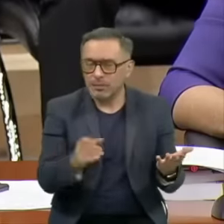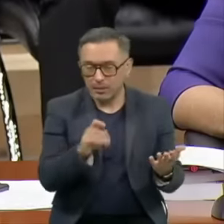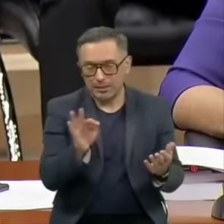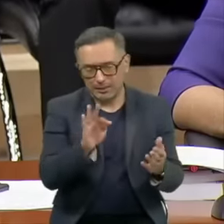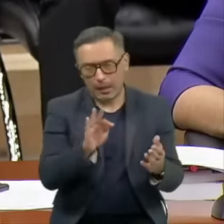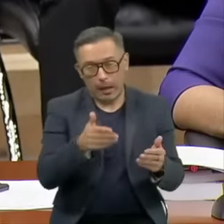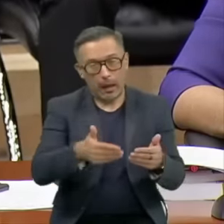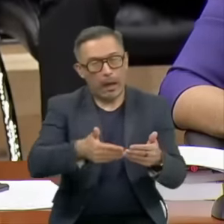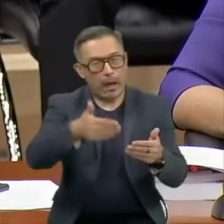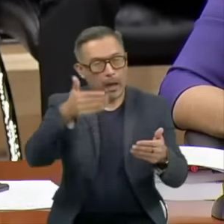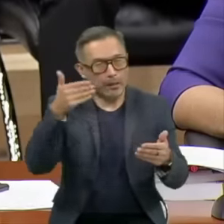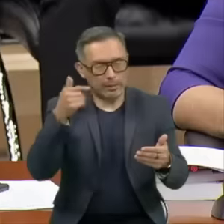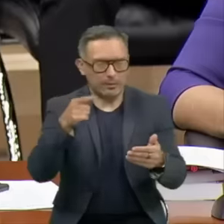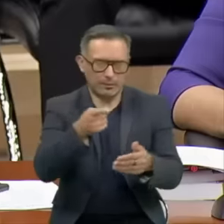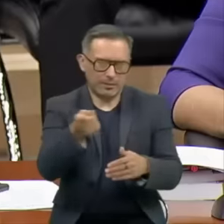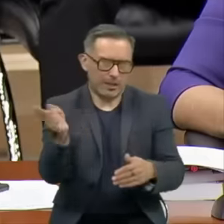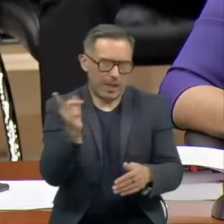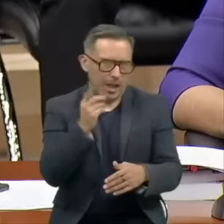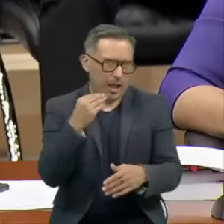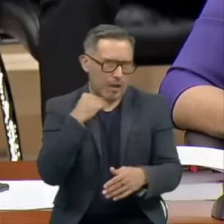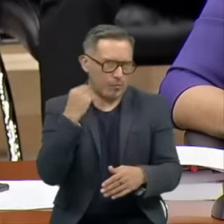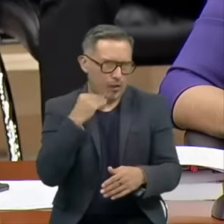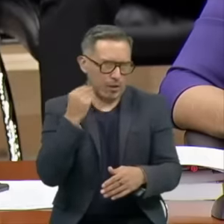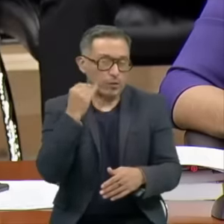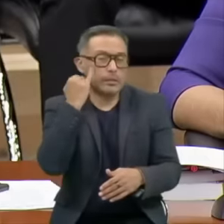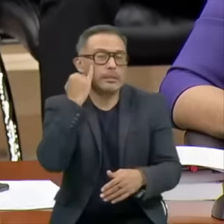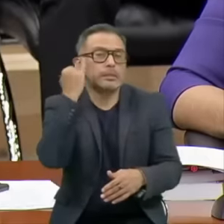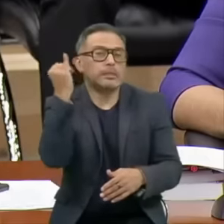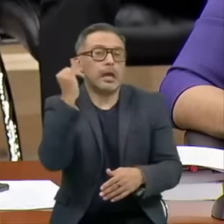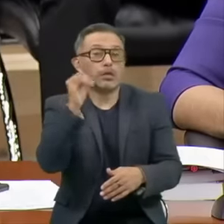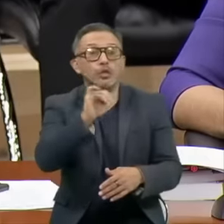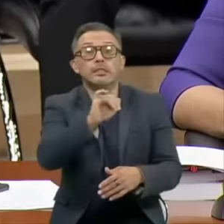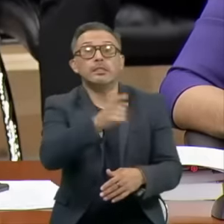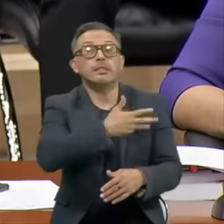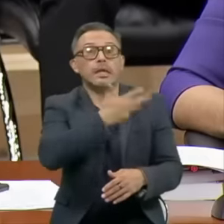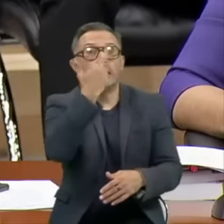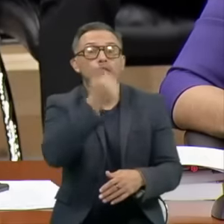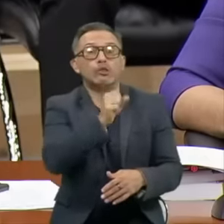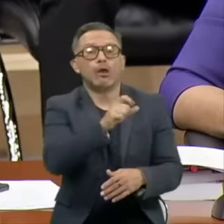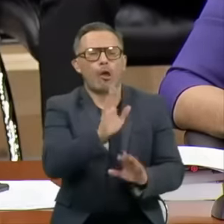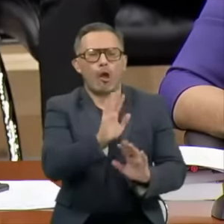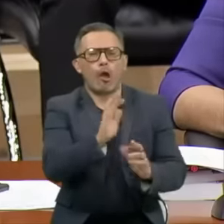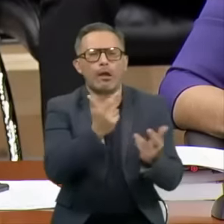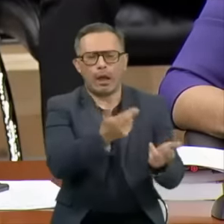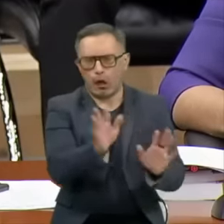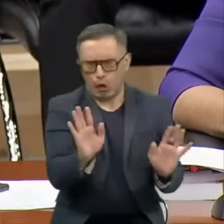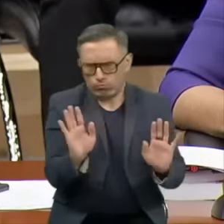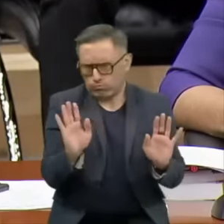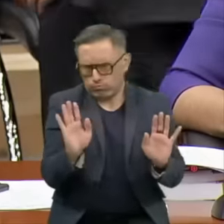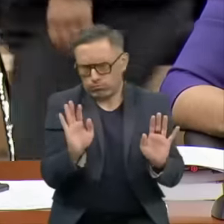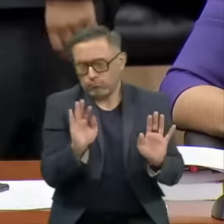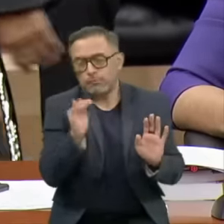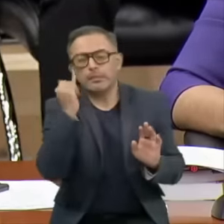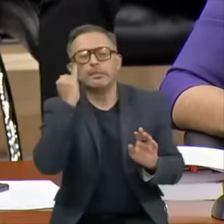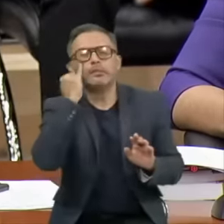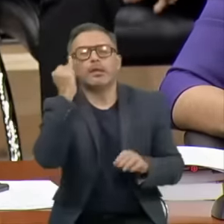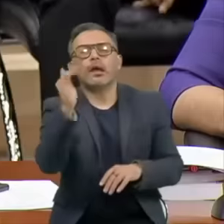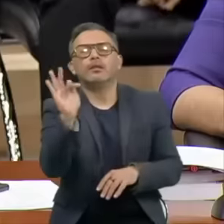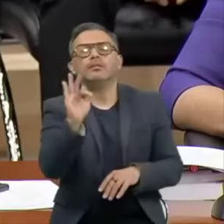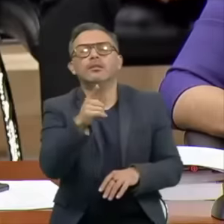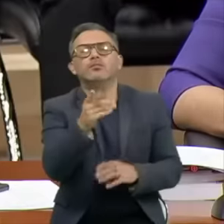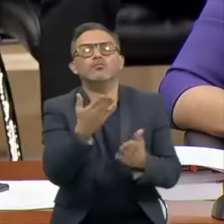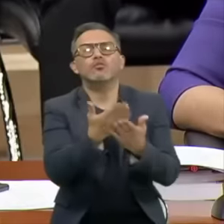abogados, suponiendo sin conceder que tengan razón, ¿cómo pueden plantearlo a